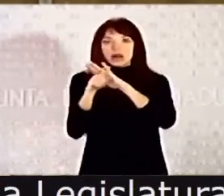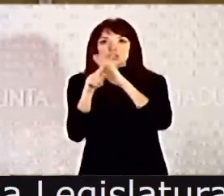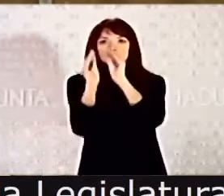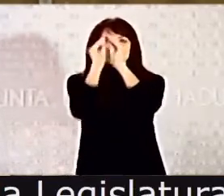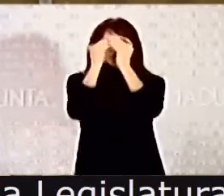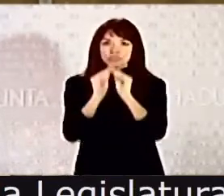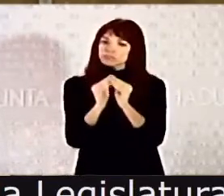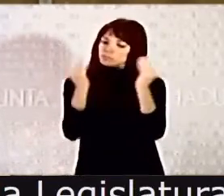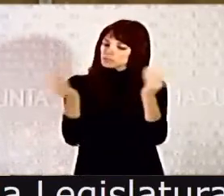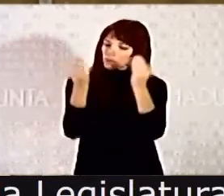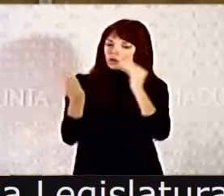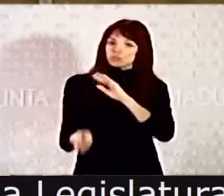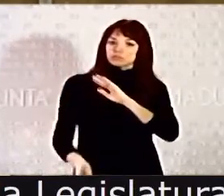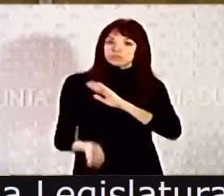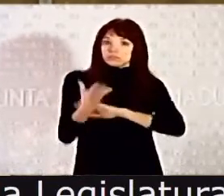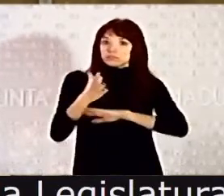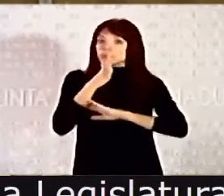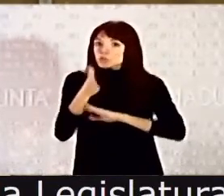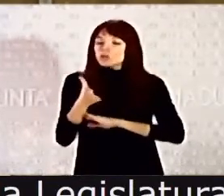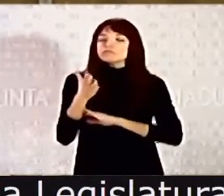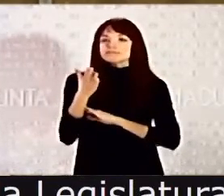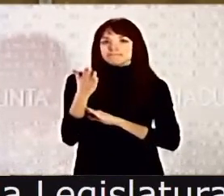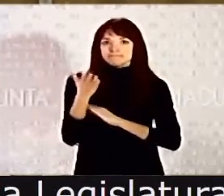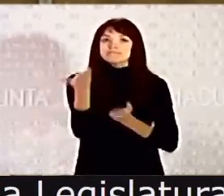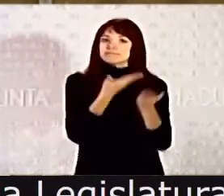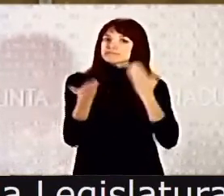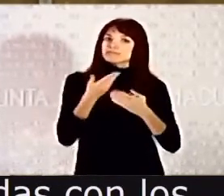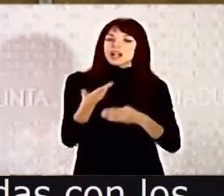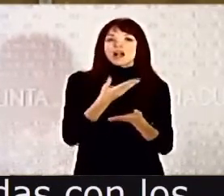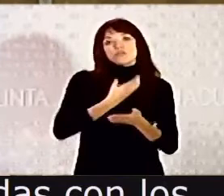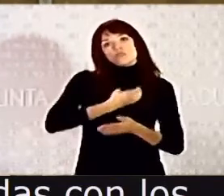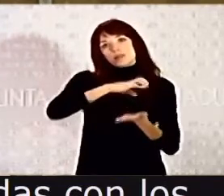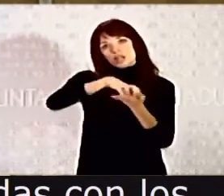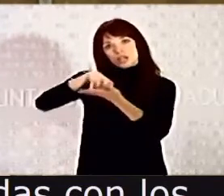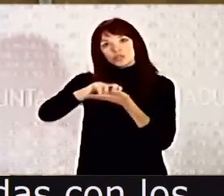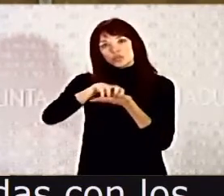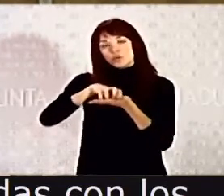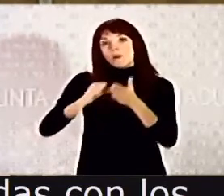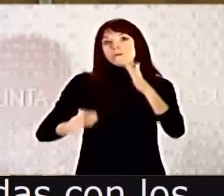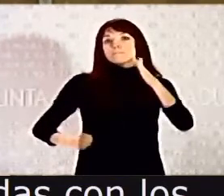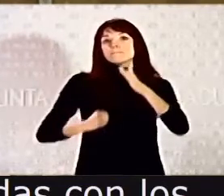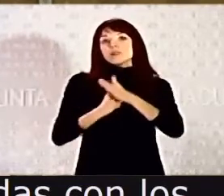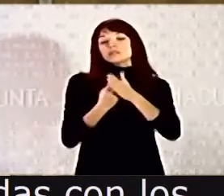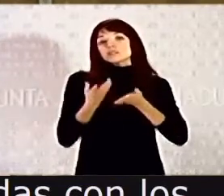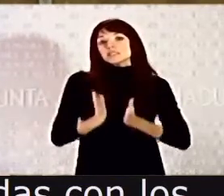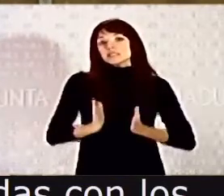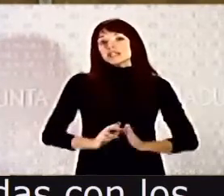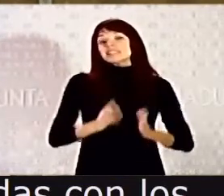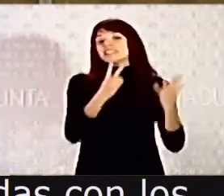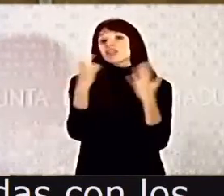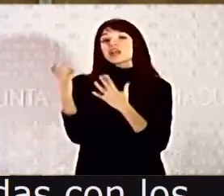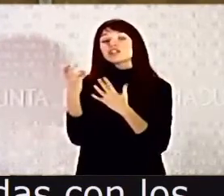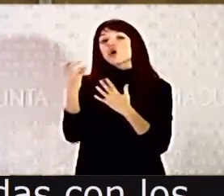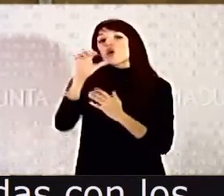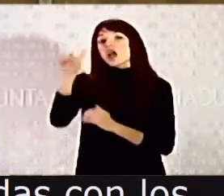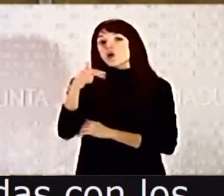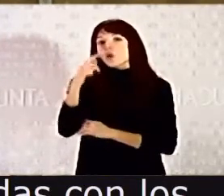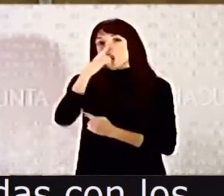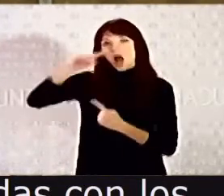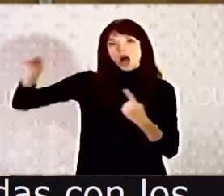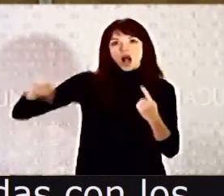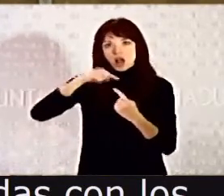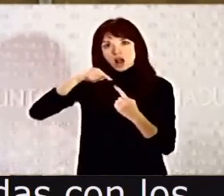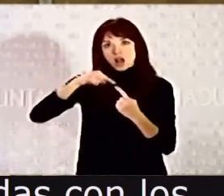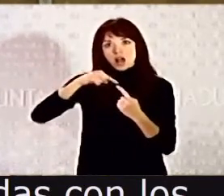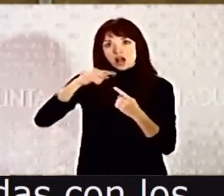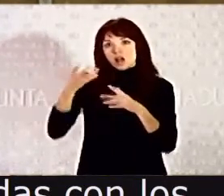estas ayudas de la mano de nuestros ayuntamientos. Hasta 2 miembros de la unidad familiar son 700 euros anuales de ayuda, entre